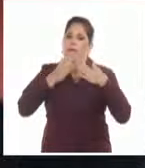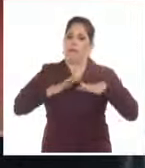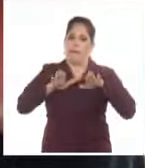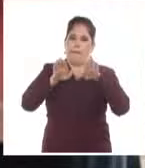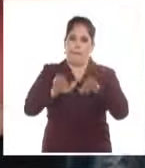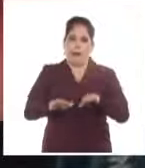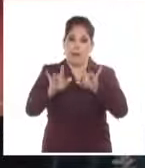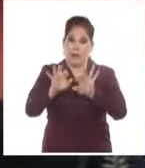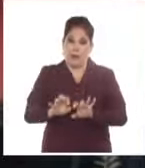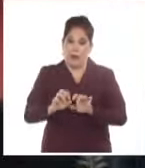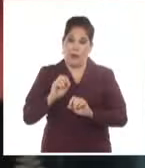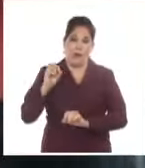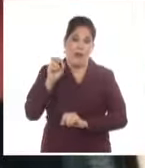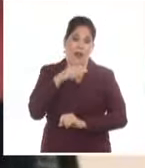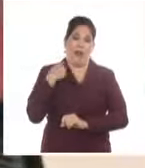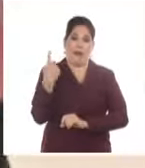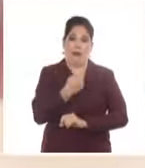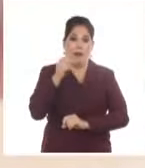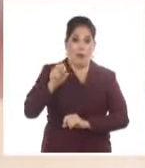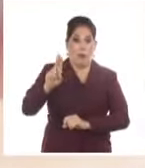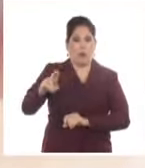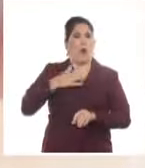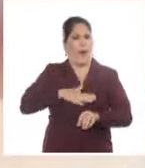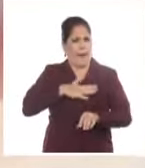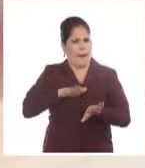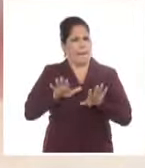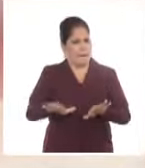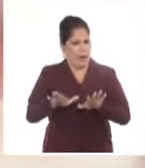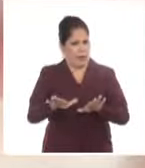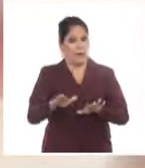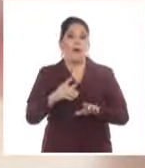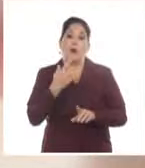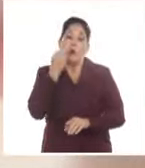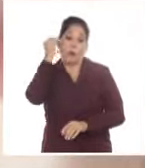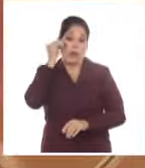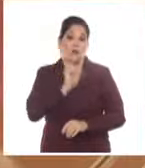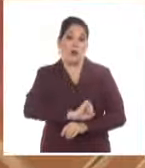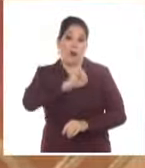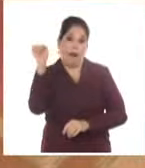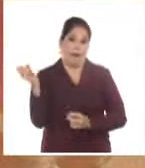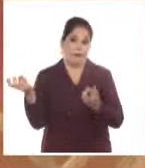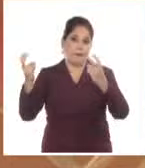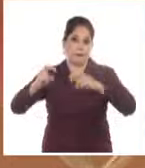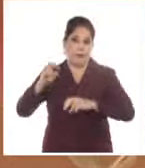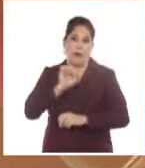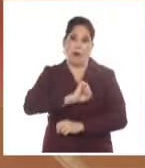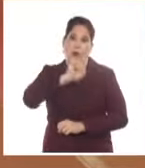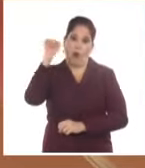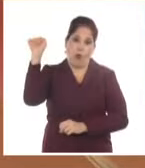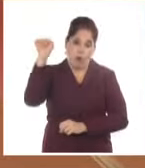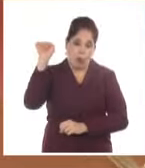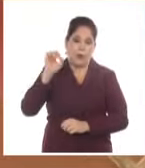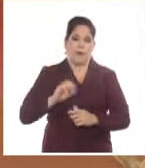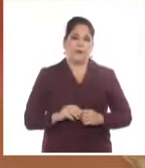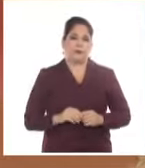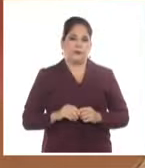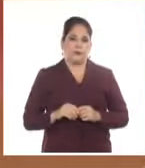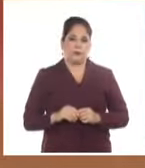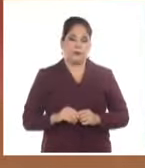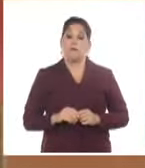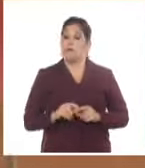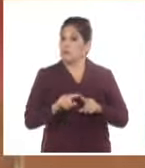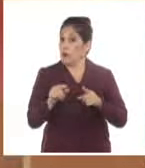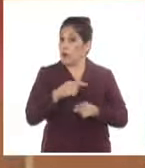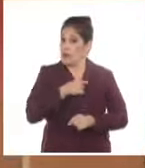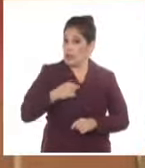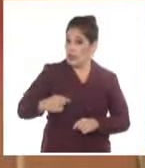ONU, Antonio Guterres, dijo esperar que las negociaciones tengan éxito para evitar una ofensiva total con consecuencias devastadoras. China